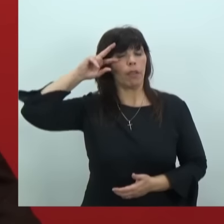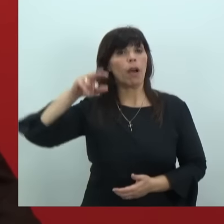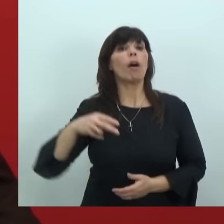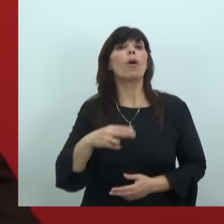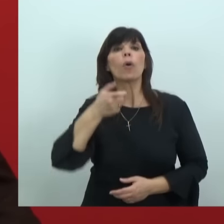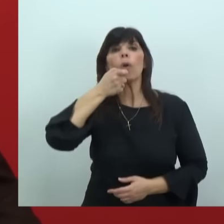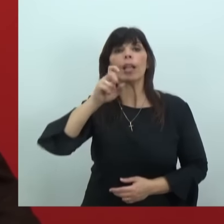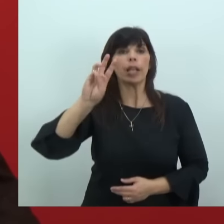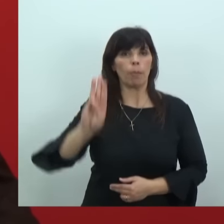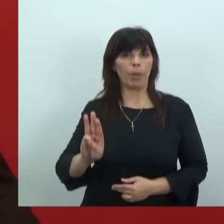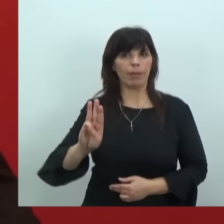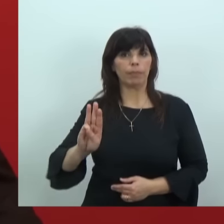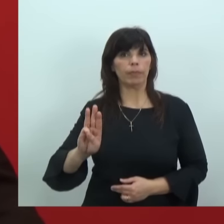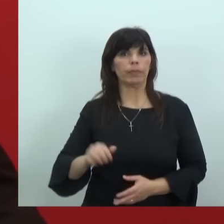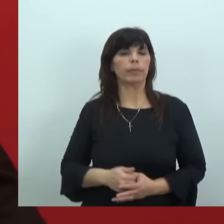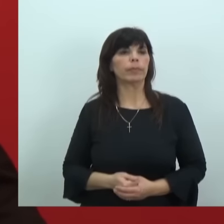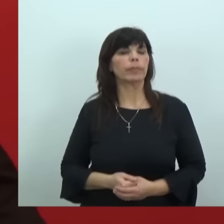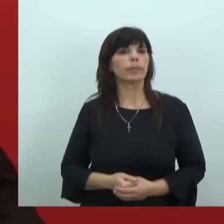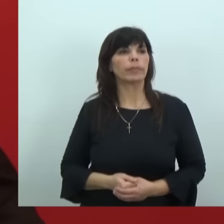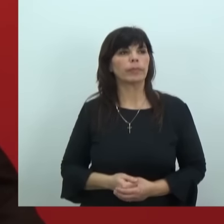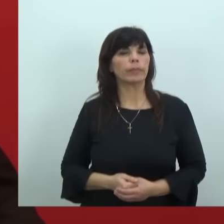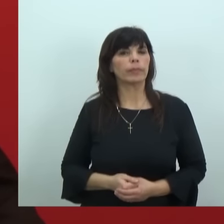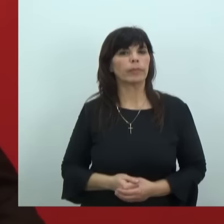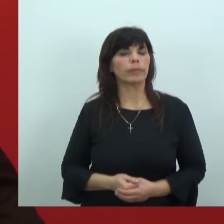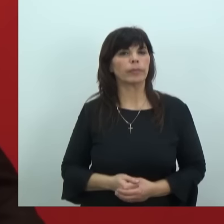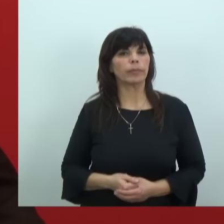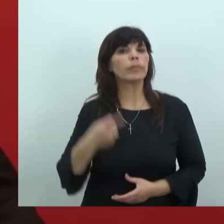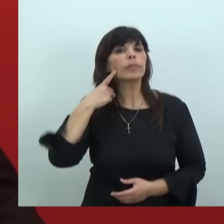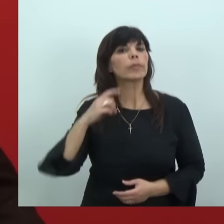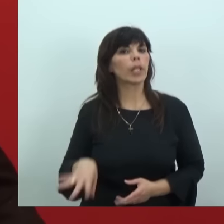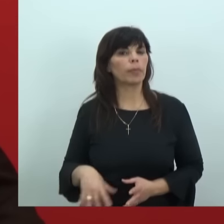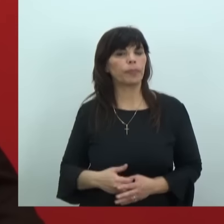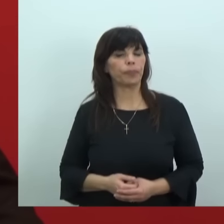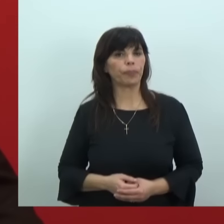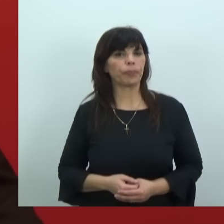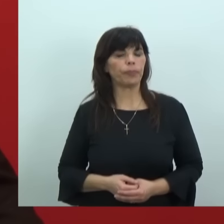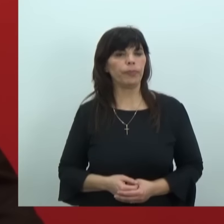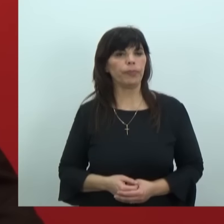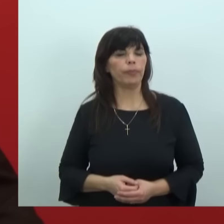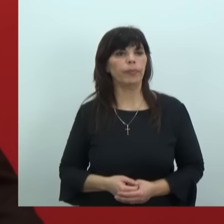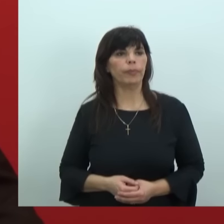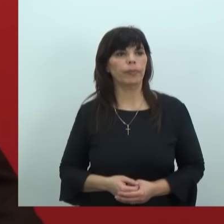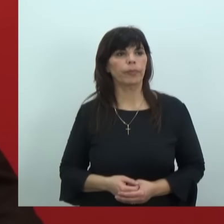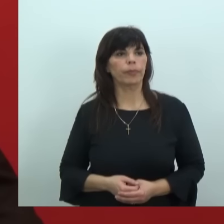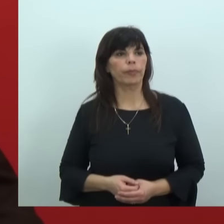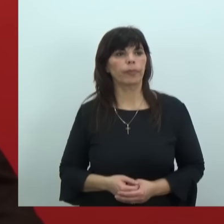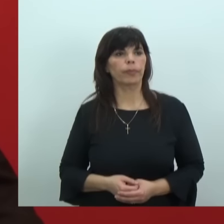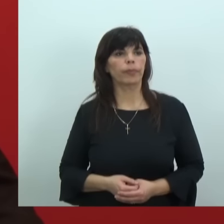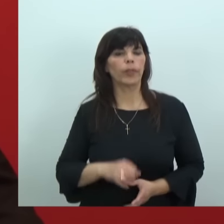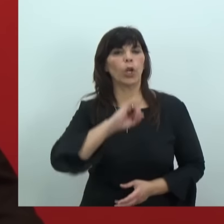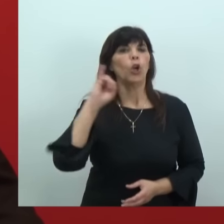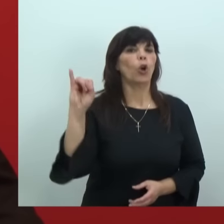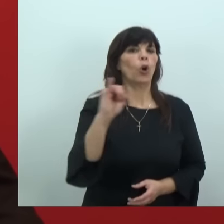Y déjame decirte quién era. José, hijo de